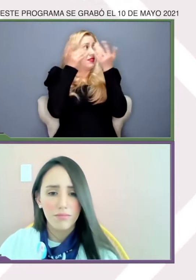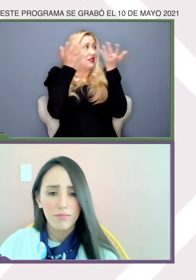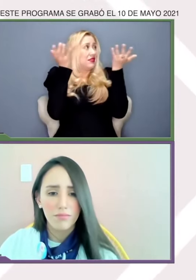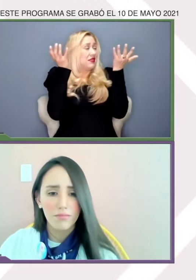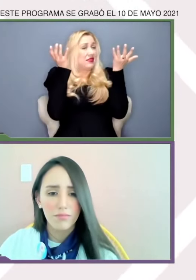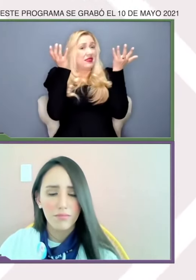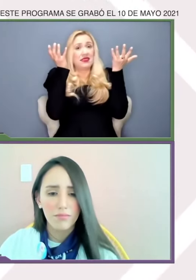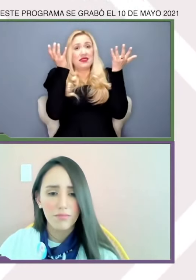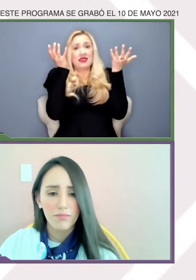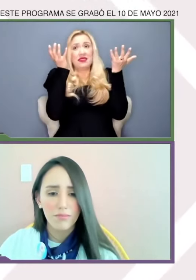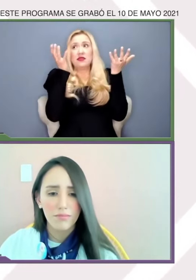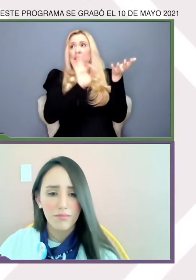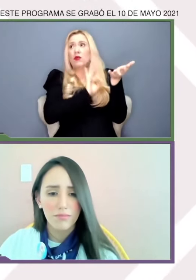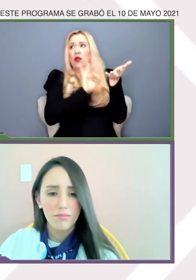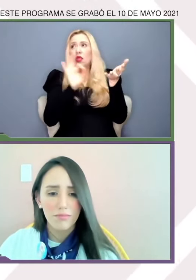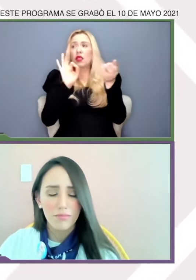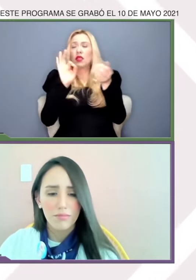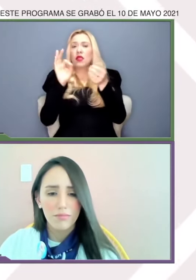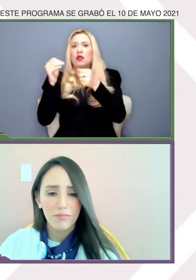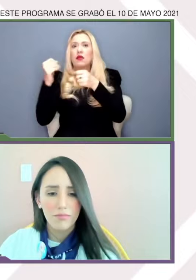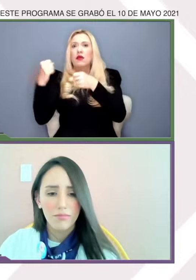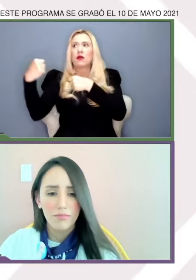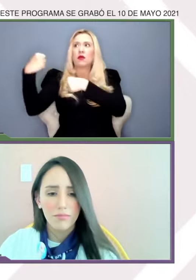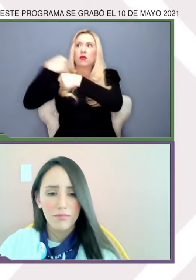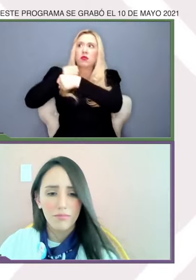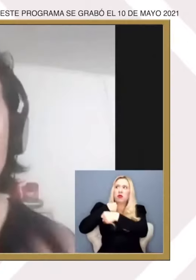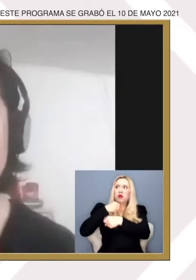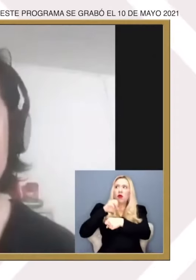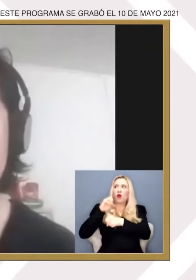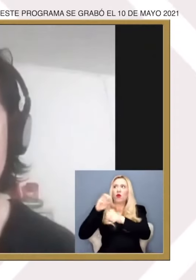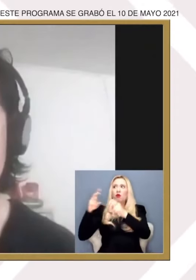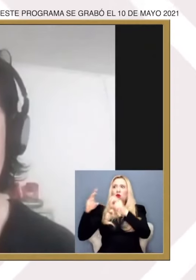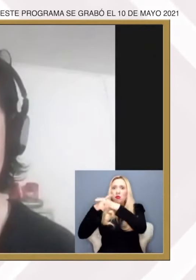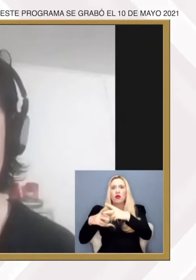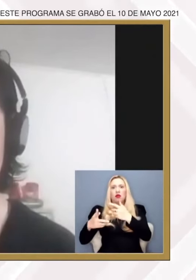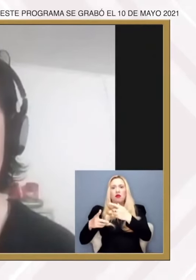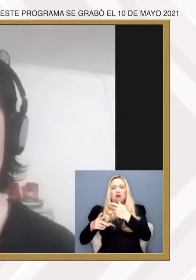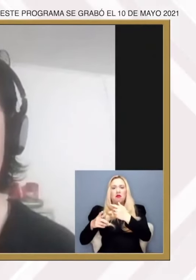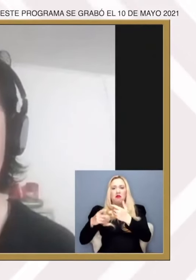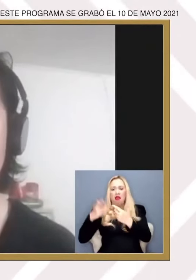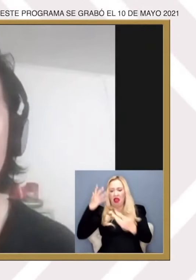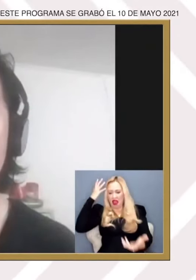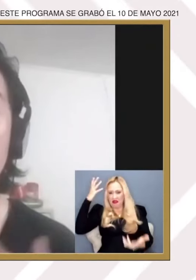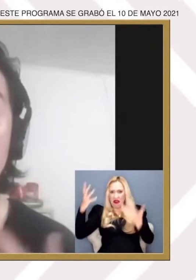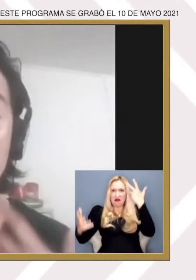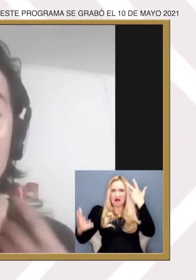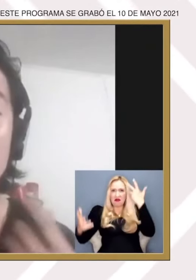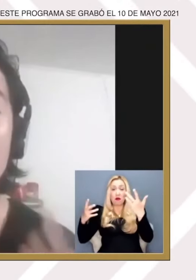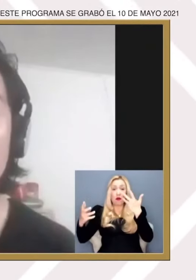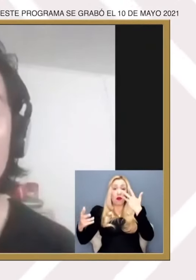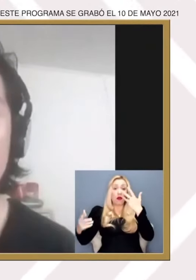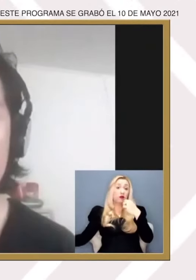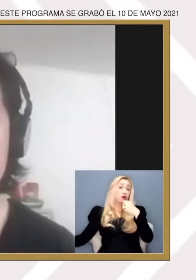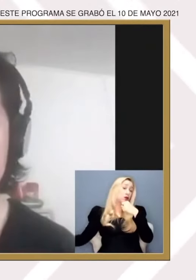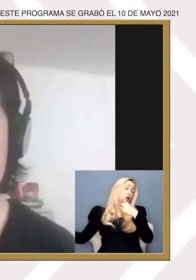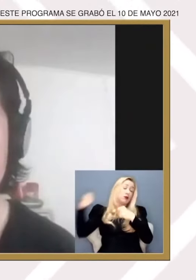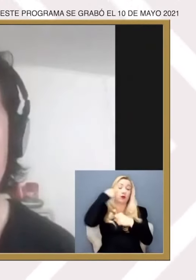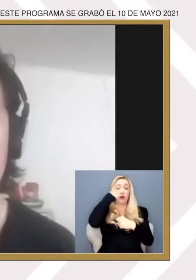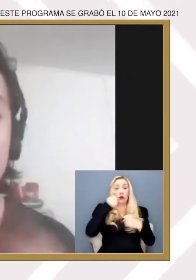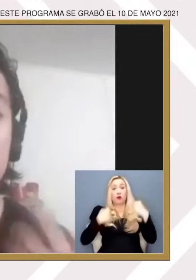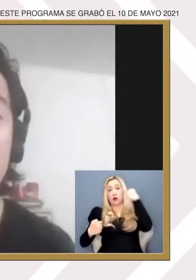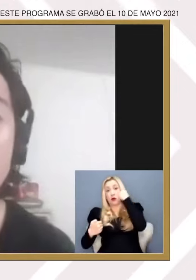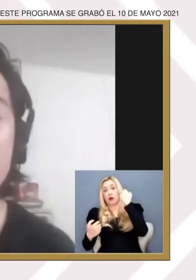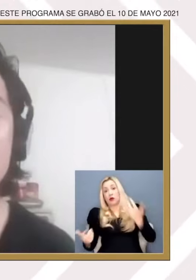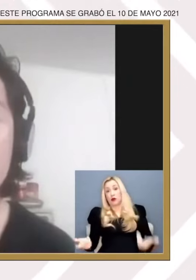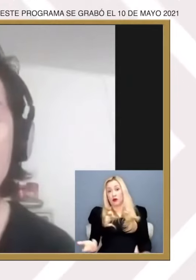climas hostiles, no solo con violencia verbal, sino puede haber con incluso violencia física.